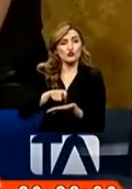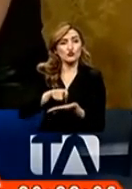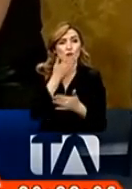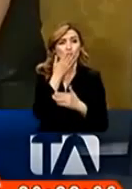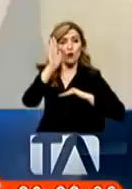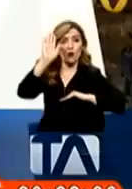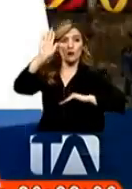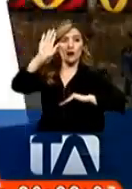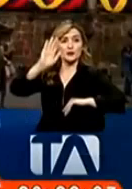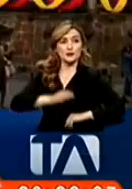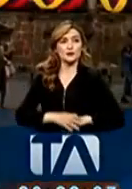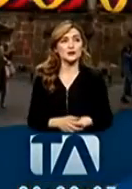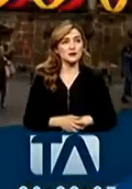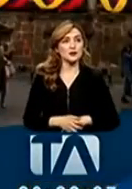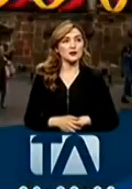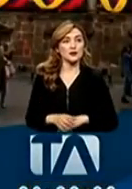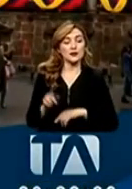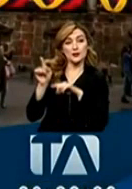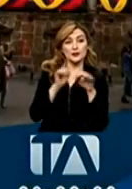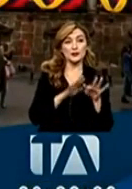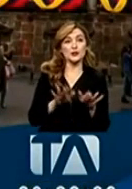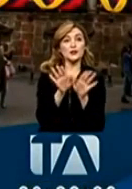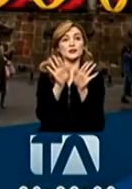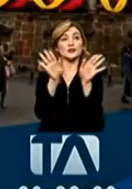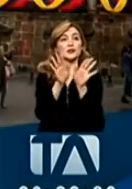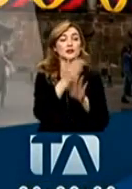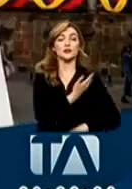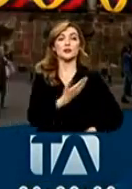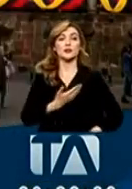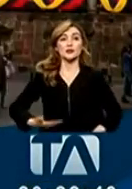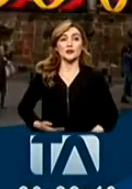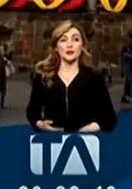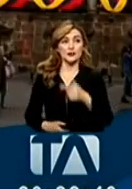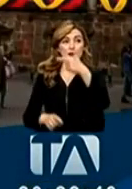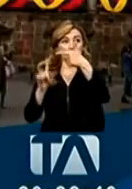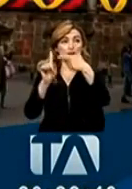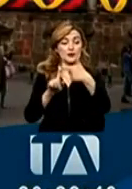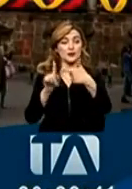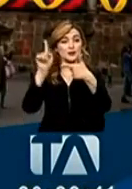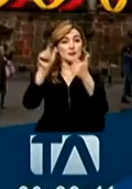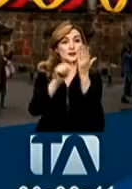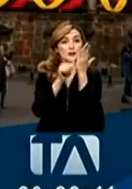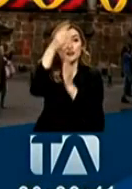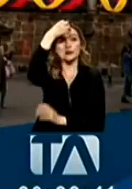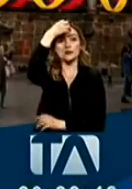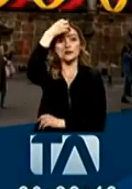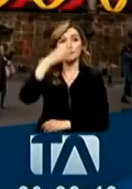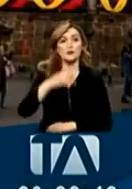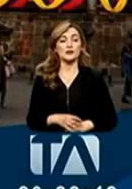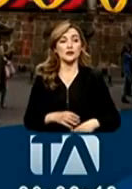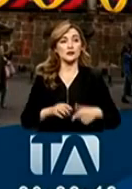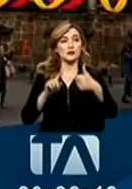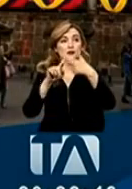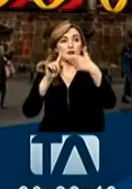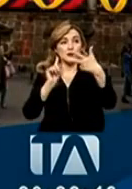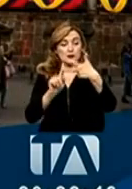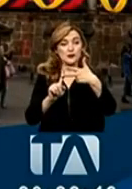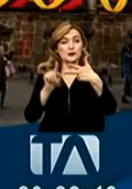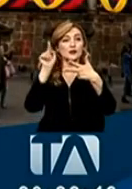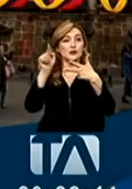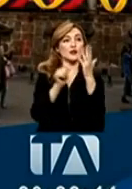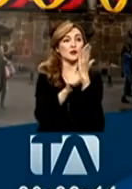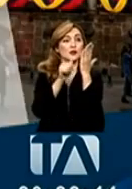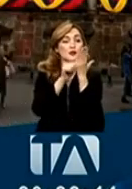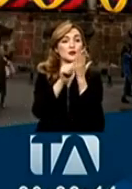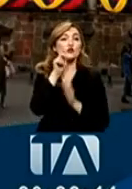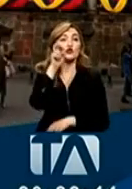el juramento. José Augusto Briones, secretario general de la Presidencia. Milton Luna Tamayo, ministro de Educación. Rosy Prado de Holguín, ministra